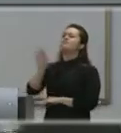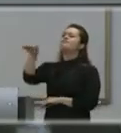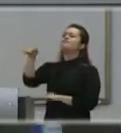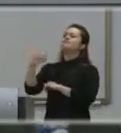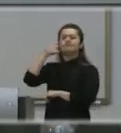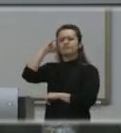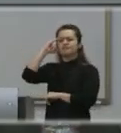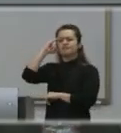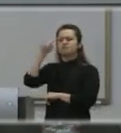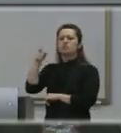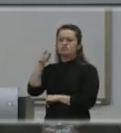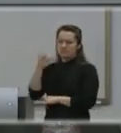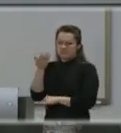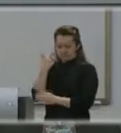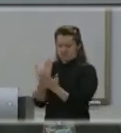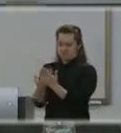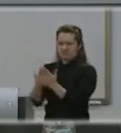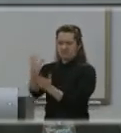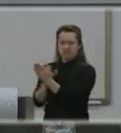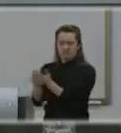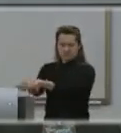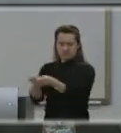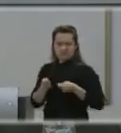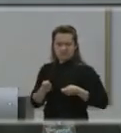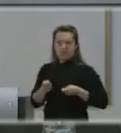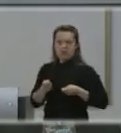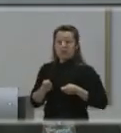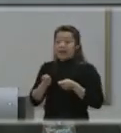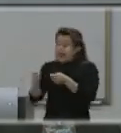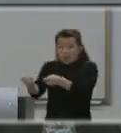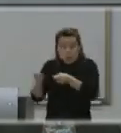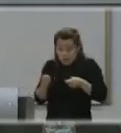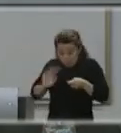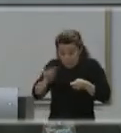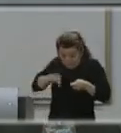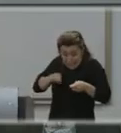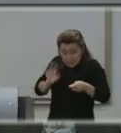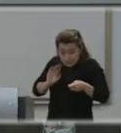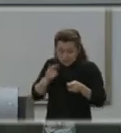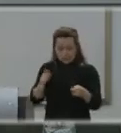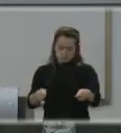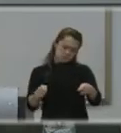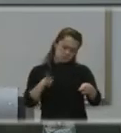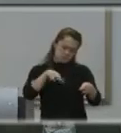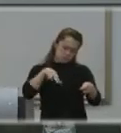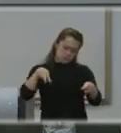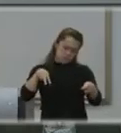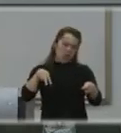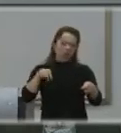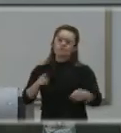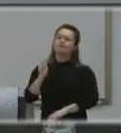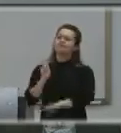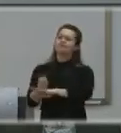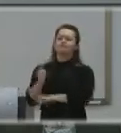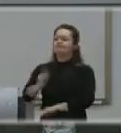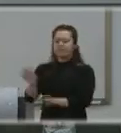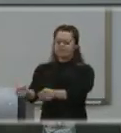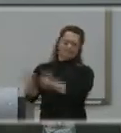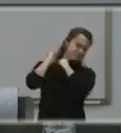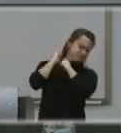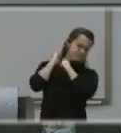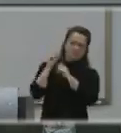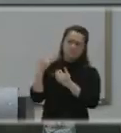psiquiatra forense de medicina legal y solo con base en ese dictamen emiten la sentencia de interdicción.